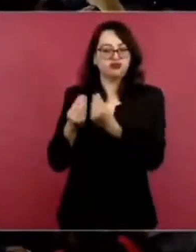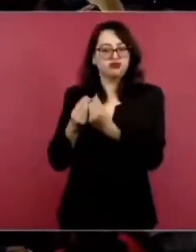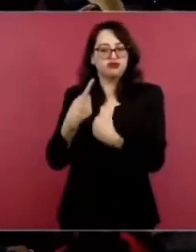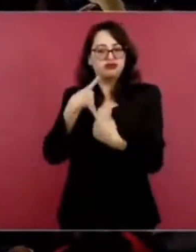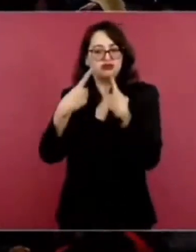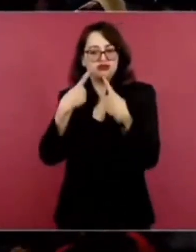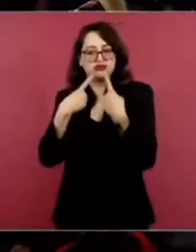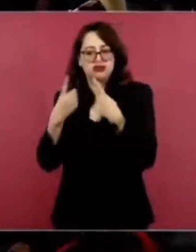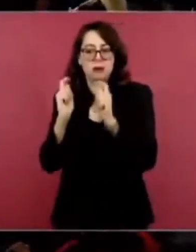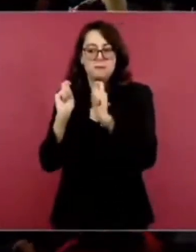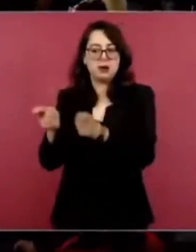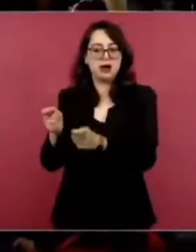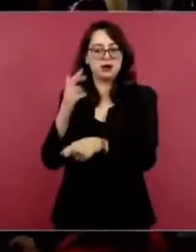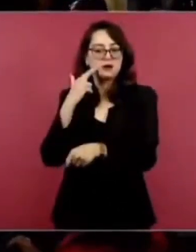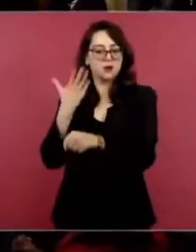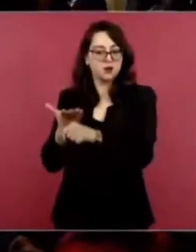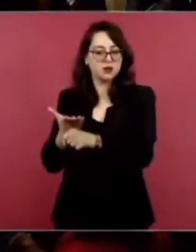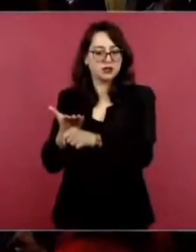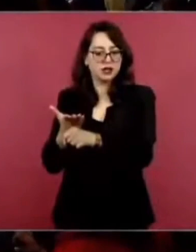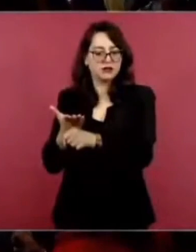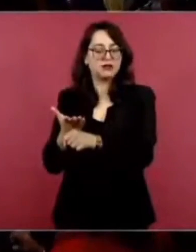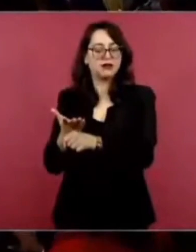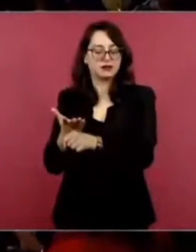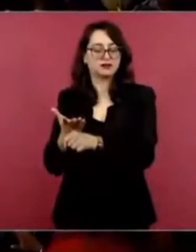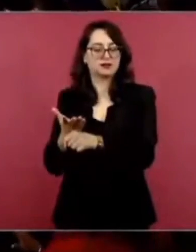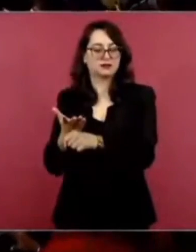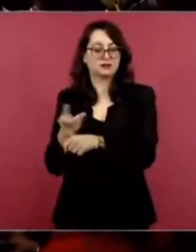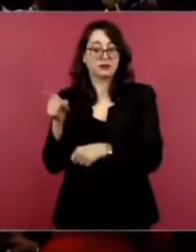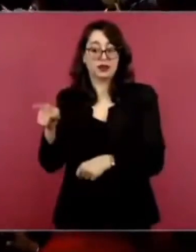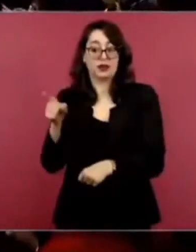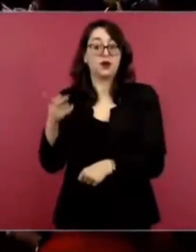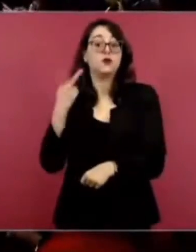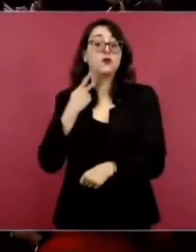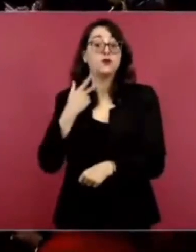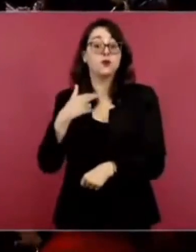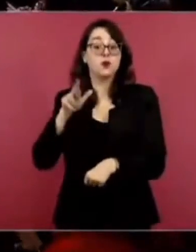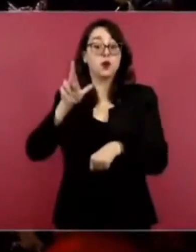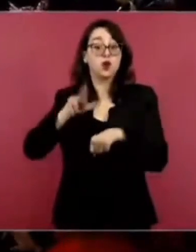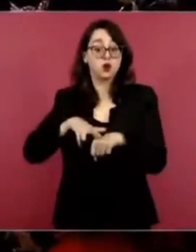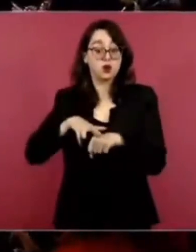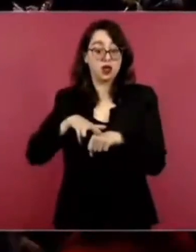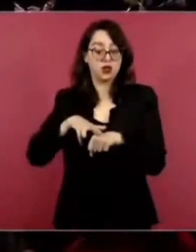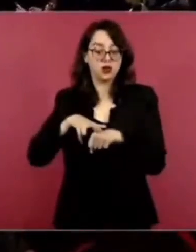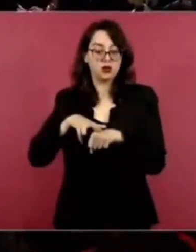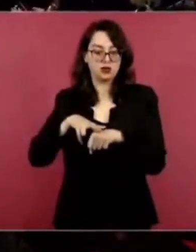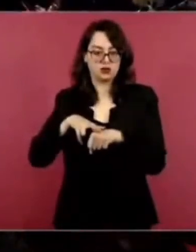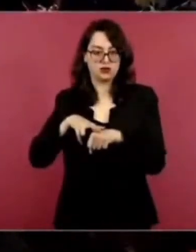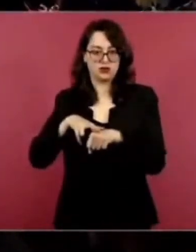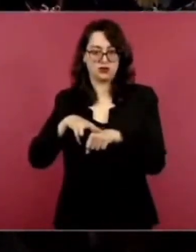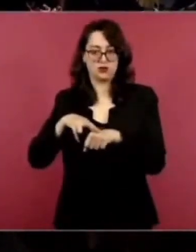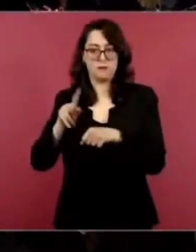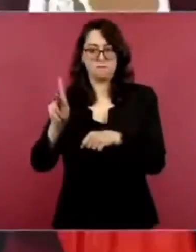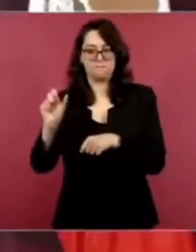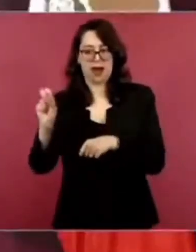resolvía todo, siendo procurador Lozano Gracia con Zedillo.